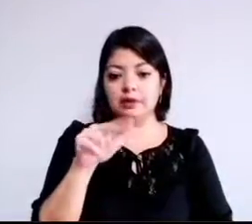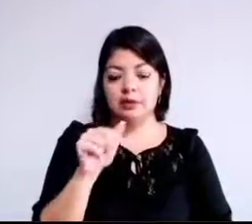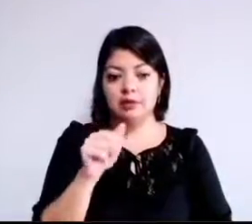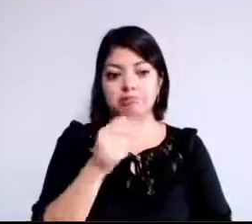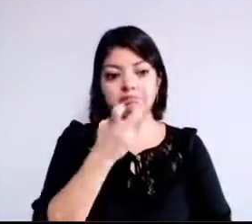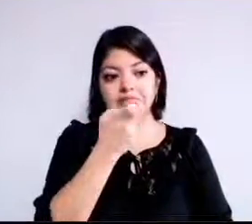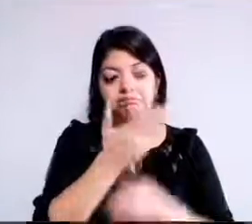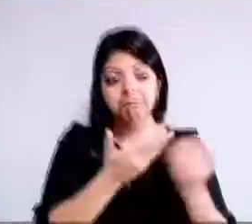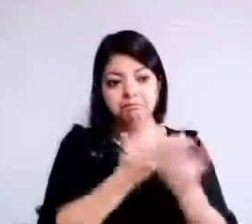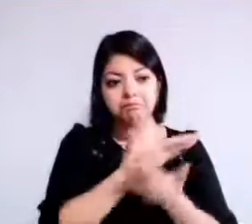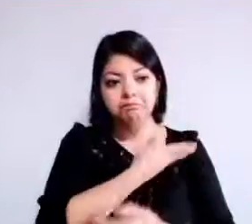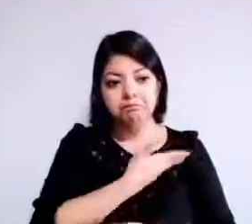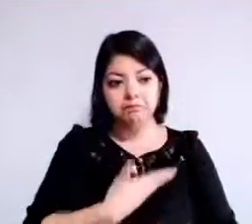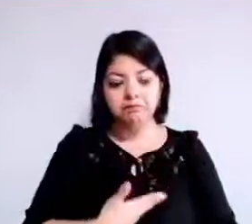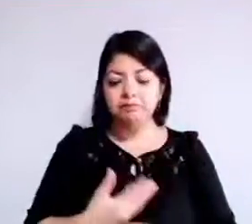Gracias, diputado.